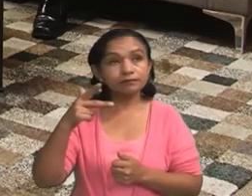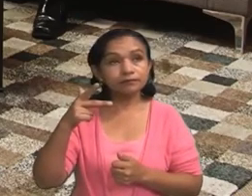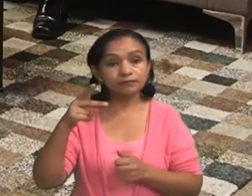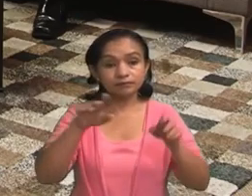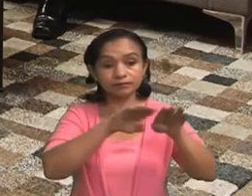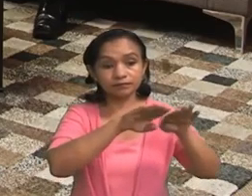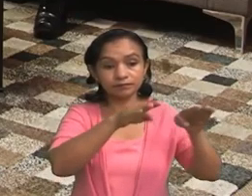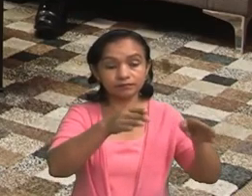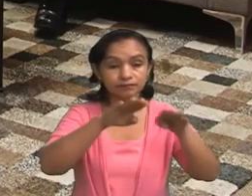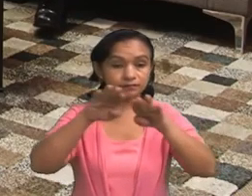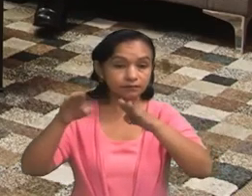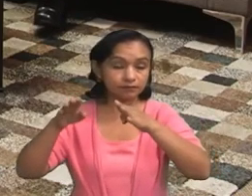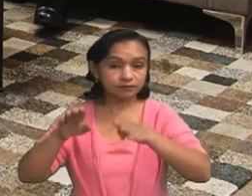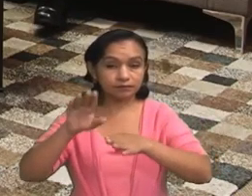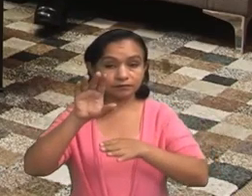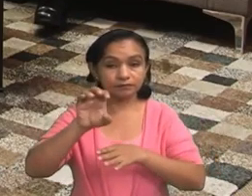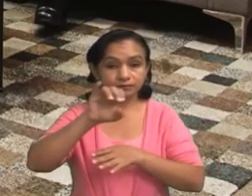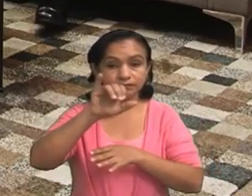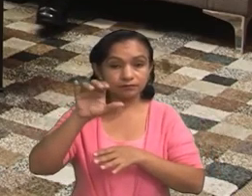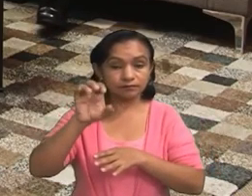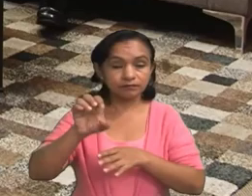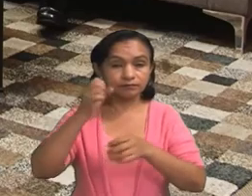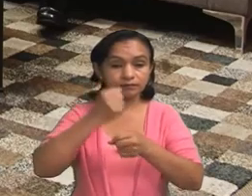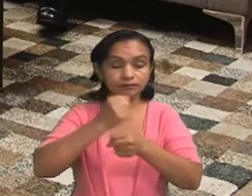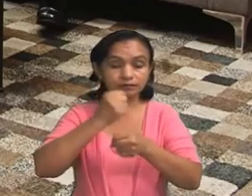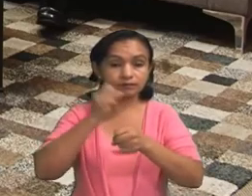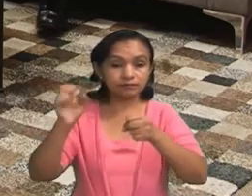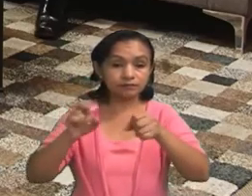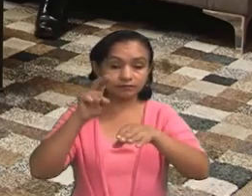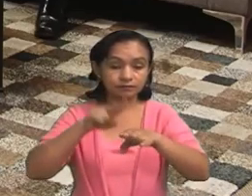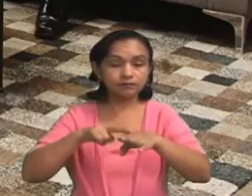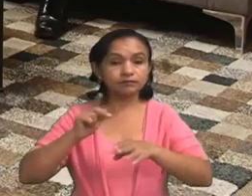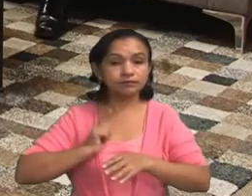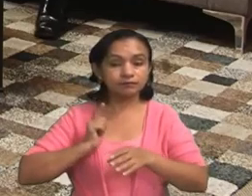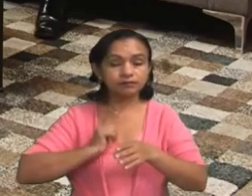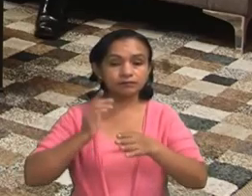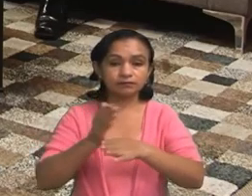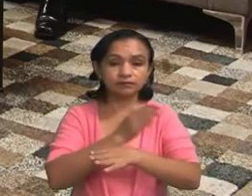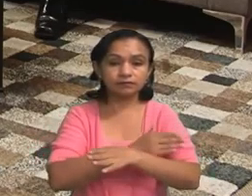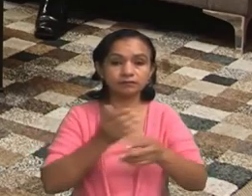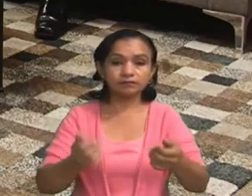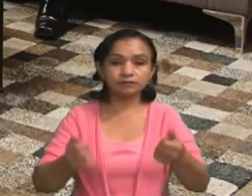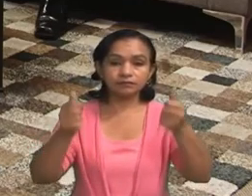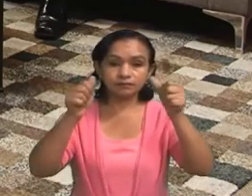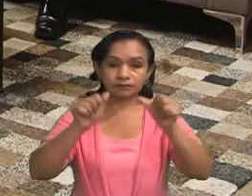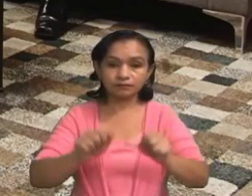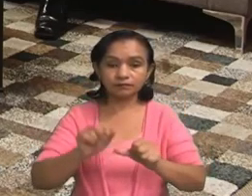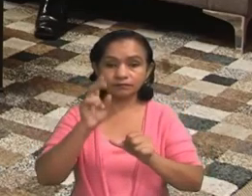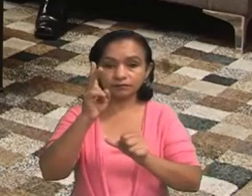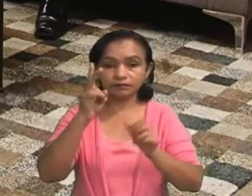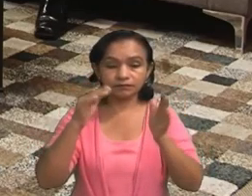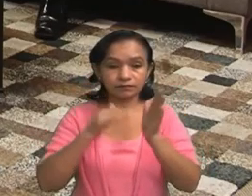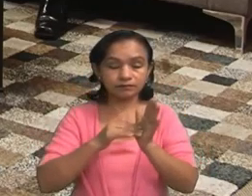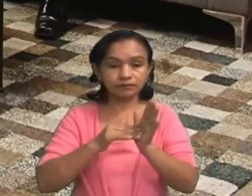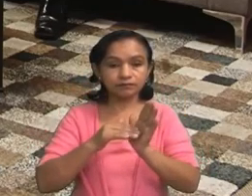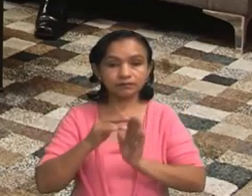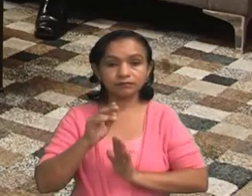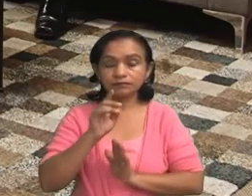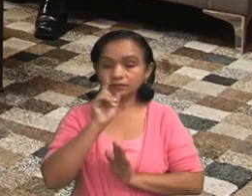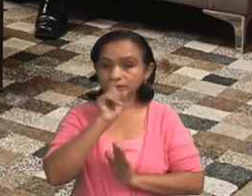8 mesas, digamos, o ejes de trabajo del Congreso Nacional de Desarrollo Rural lo establecimos entonces en el 2011 en ese